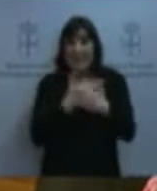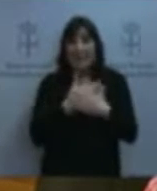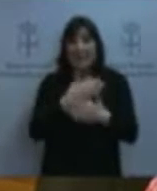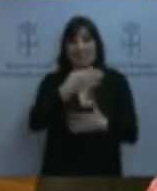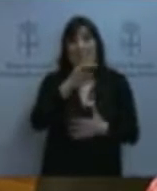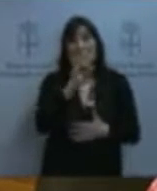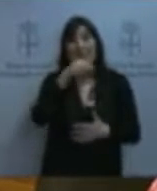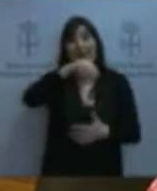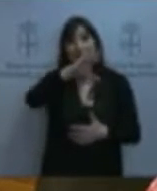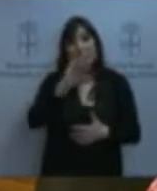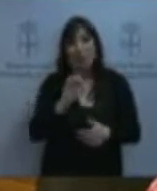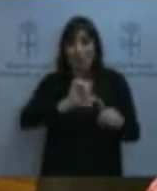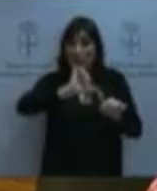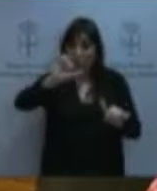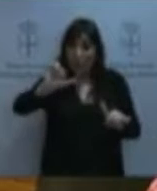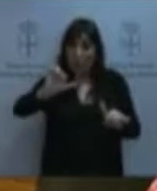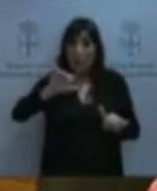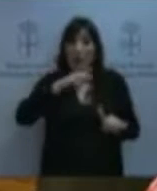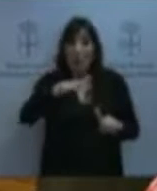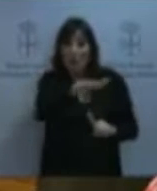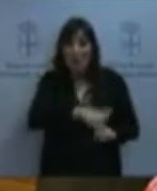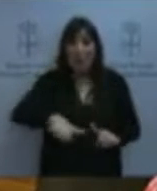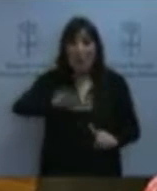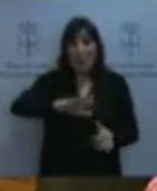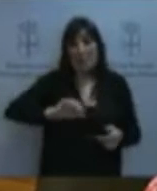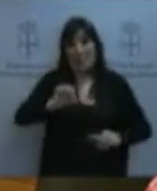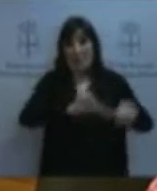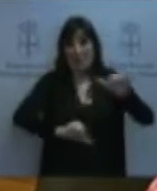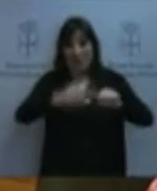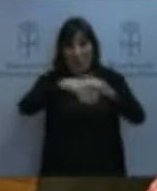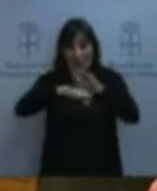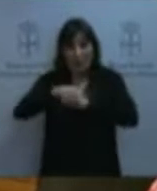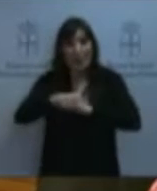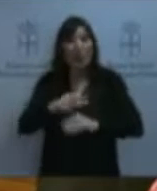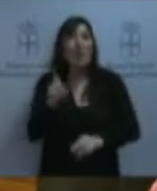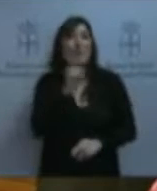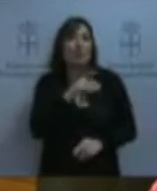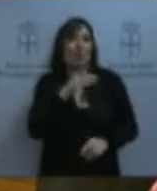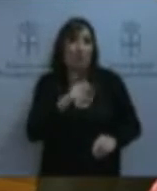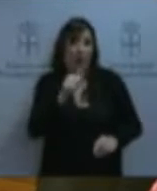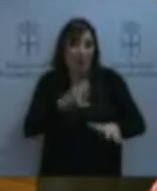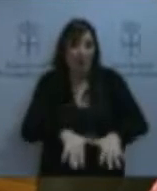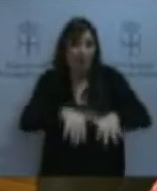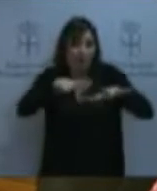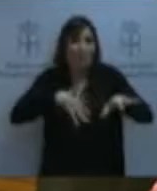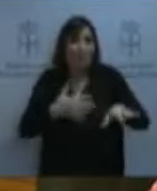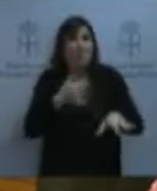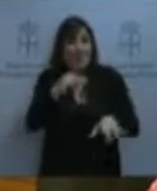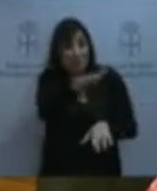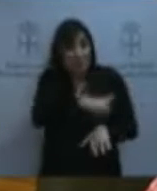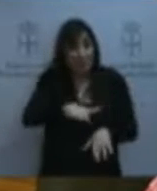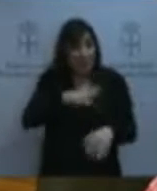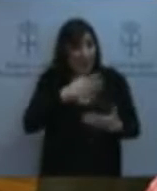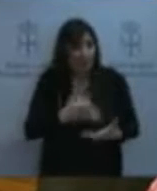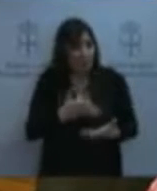Banco de Germoplasma de Asturias y sobre lo inadecuado que era su ubicación actual? Y ante estas inundaciones que finalmente se